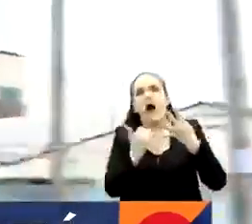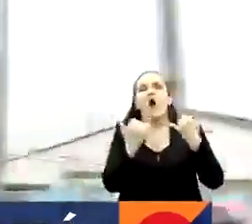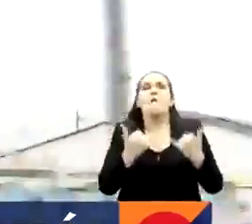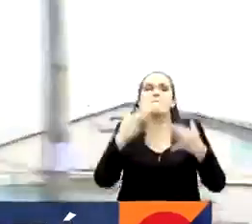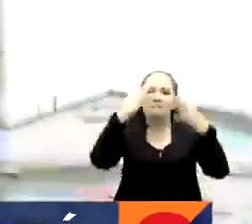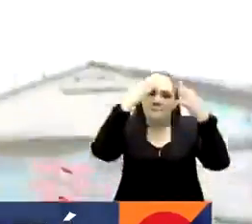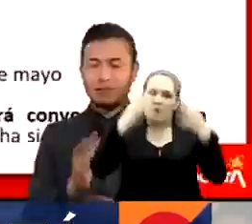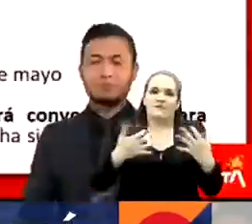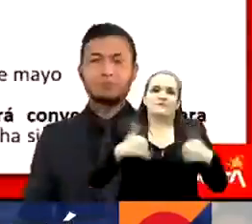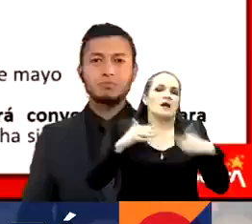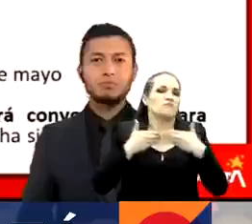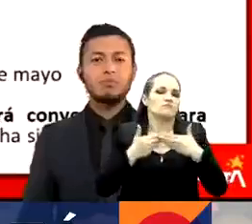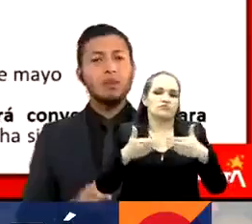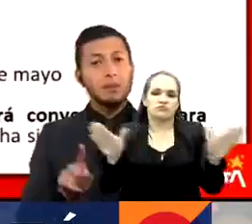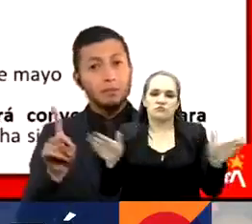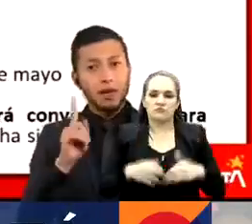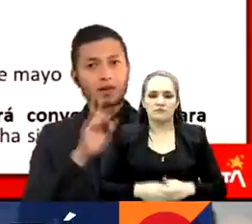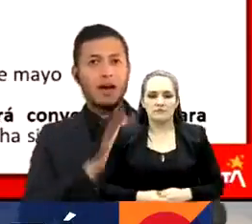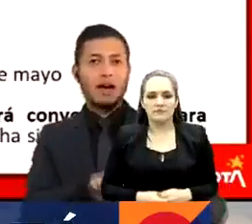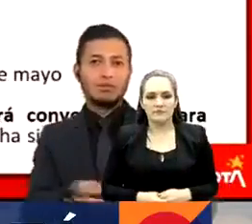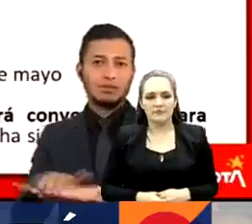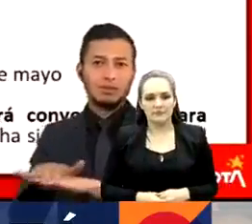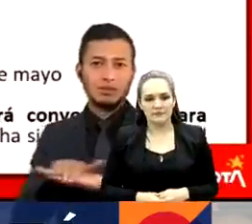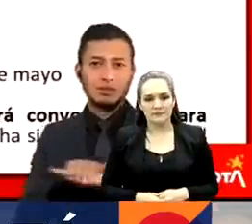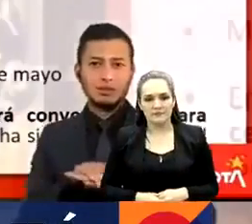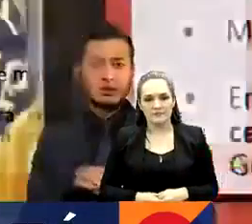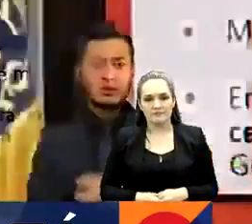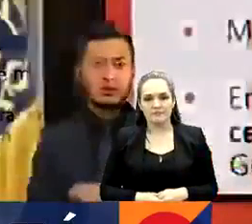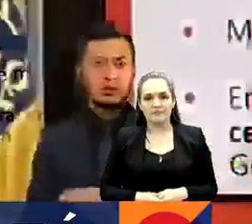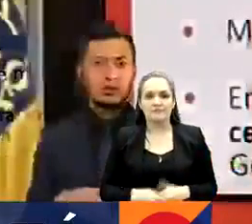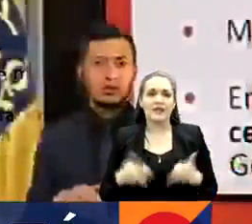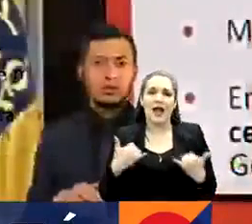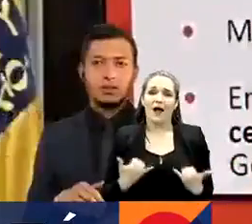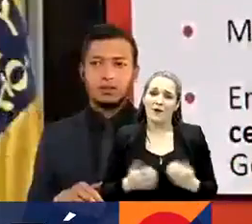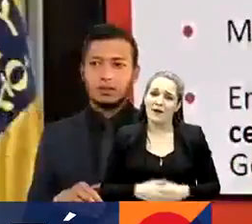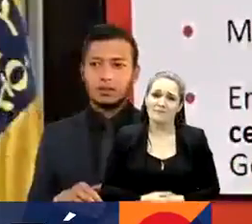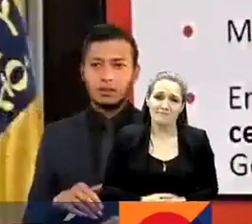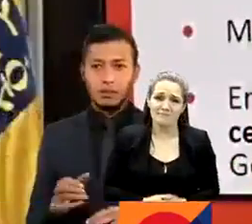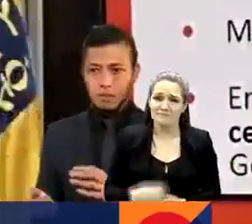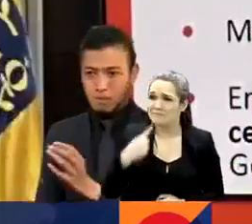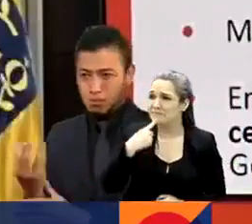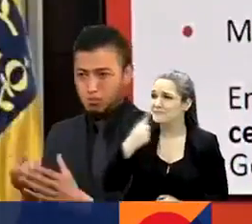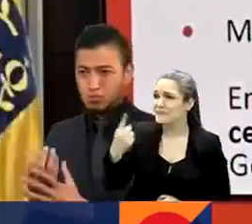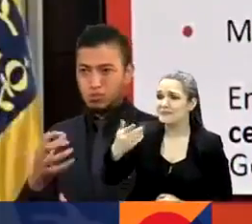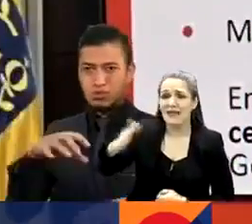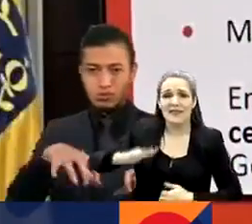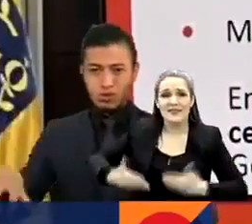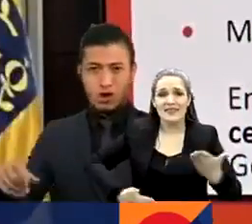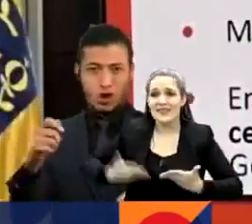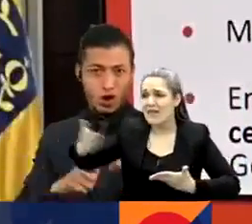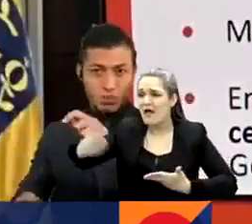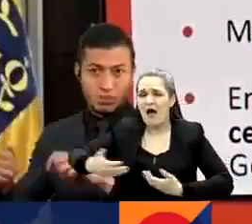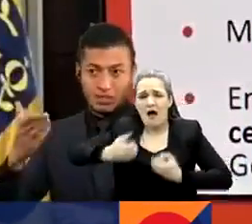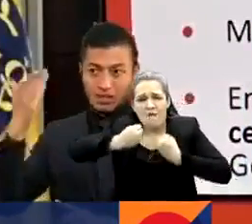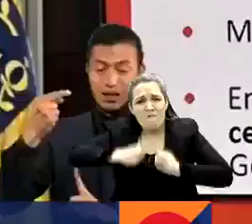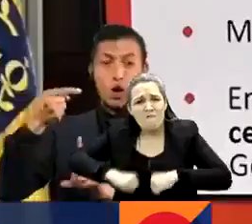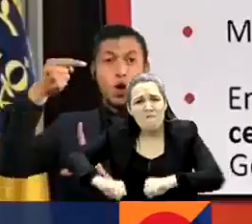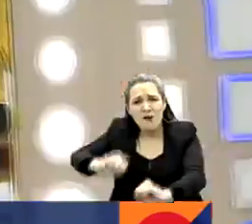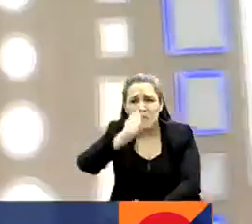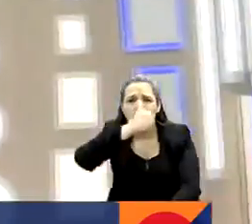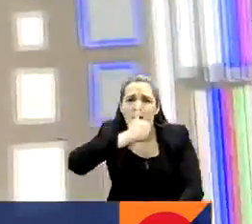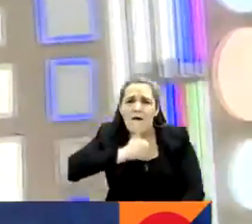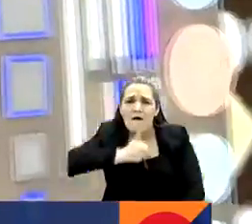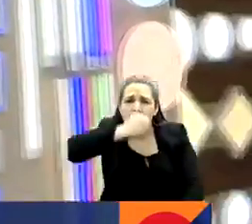esta medida en la ciudad. No tengo la cara de pedirle al sector productivo y comercial que ha hecho un mes de